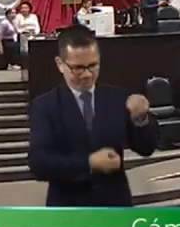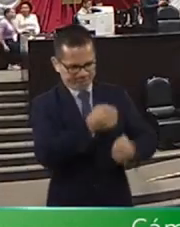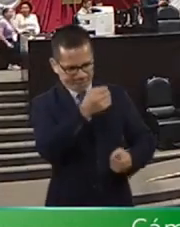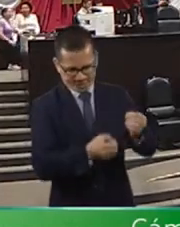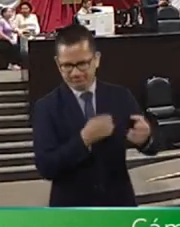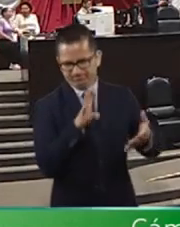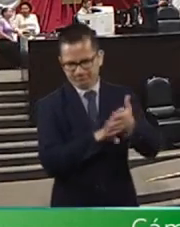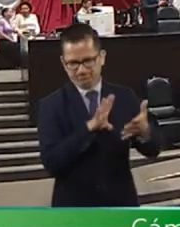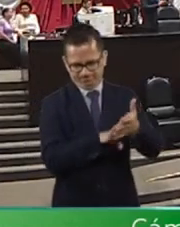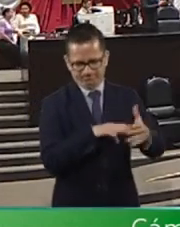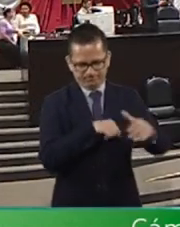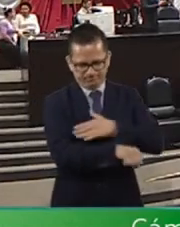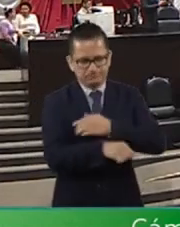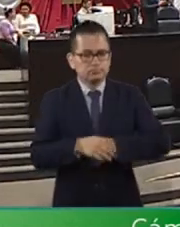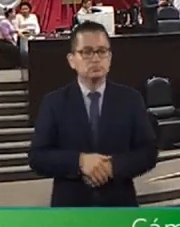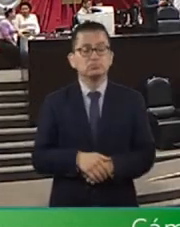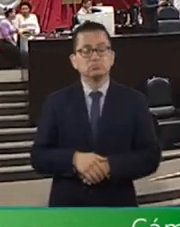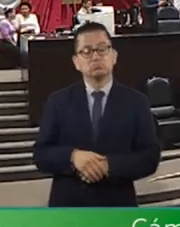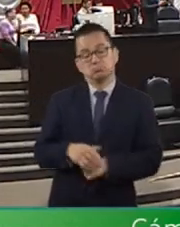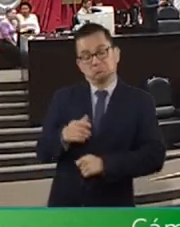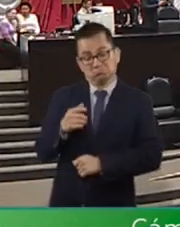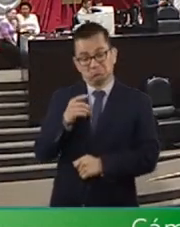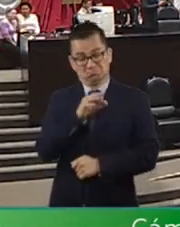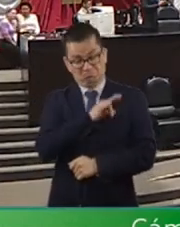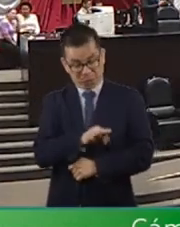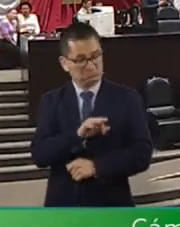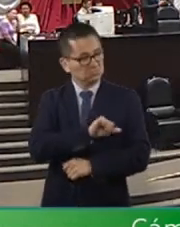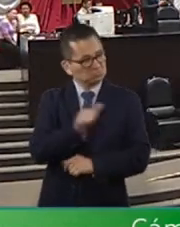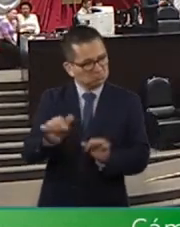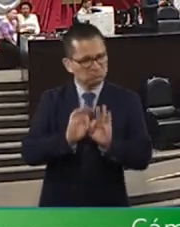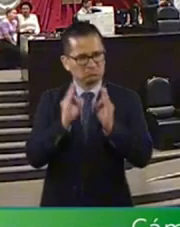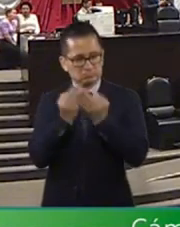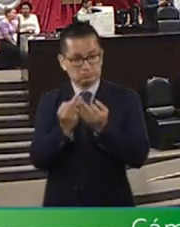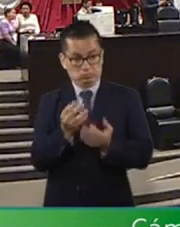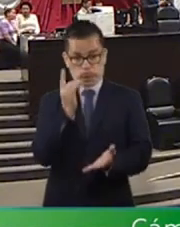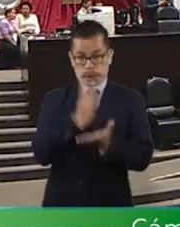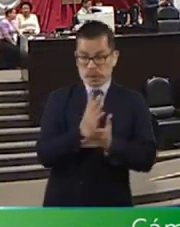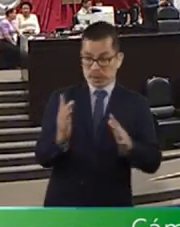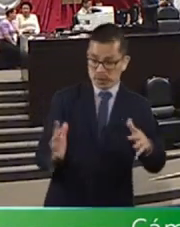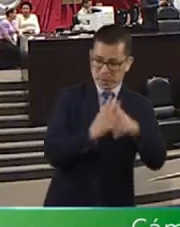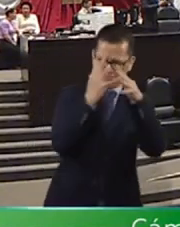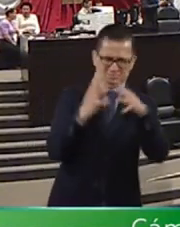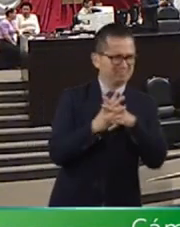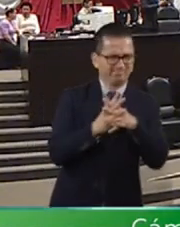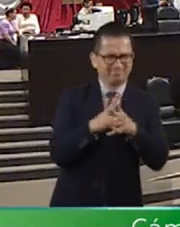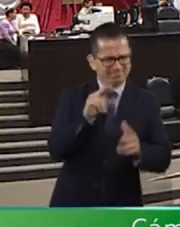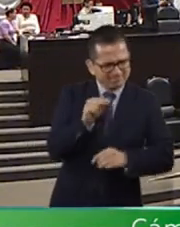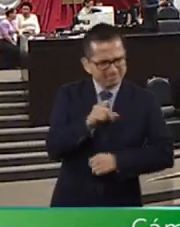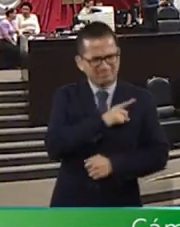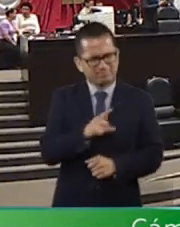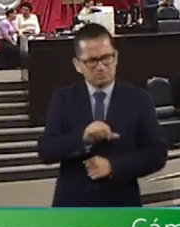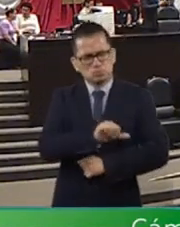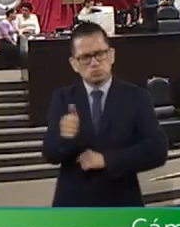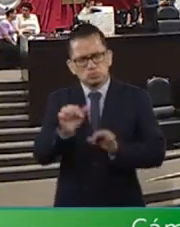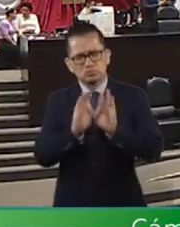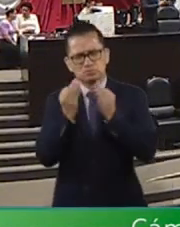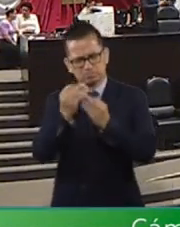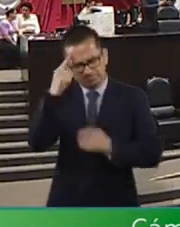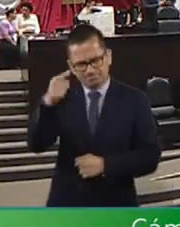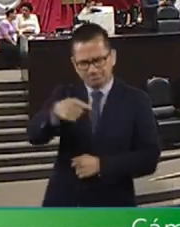un camino fuera de la lógica de guerra, un camino que amplíe las libertades y derechos, que atienda